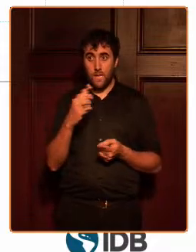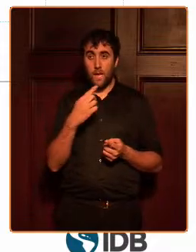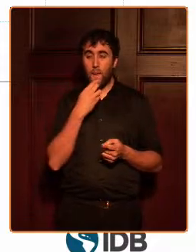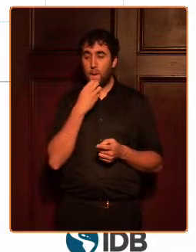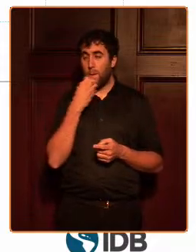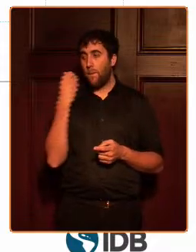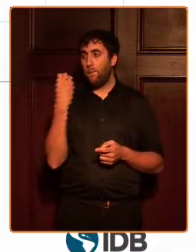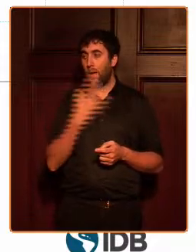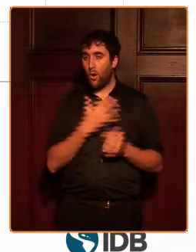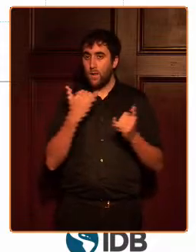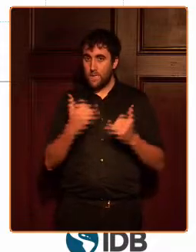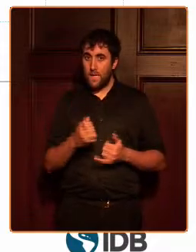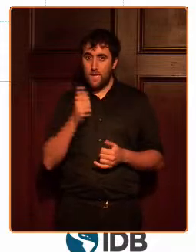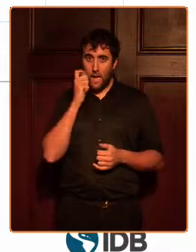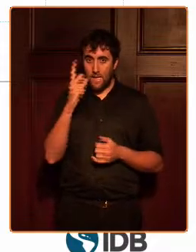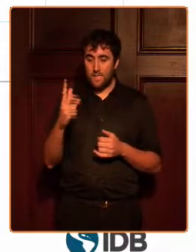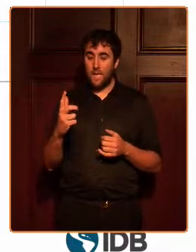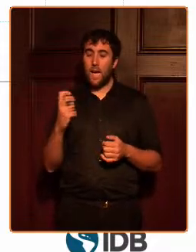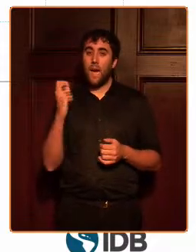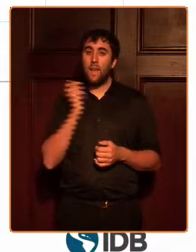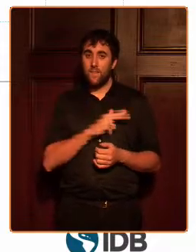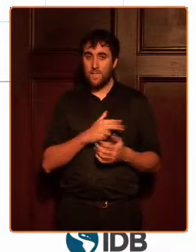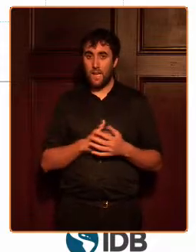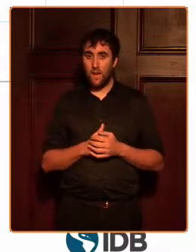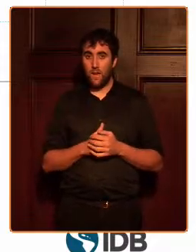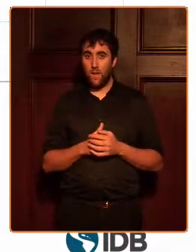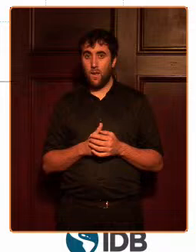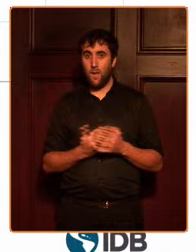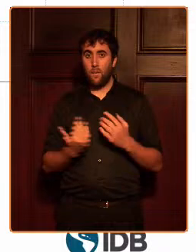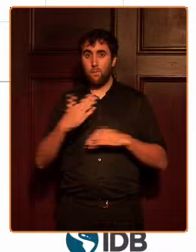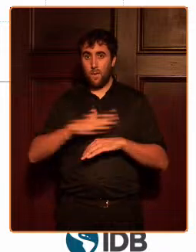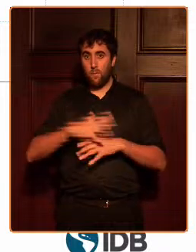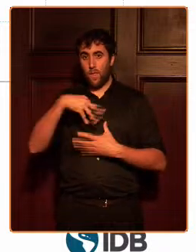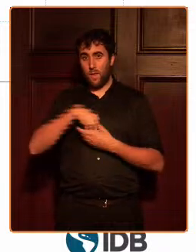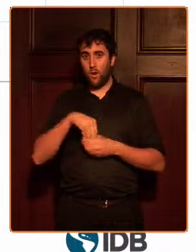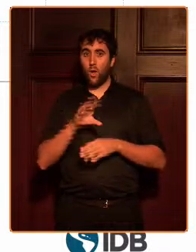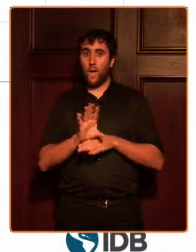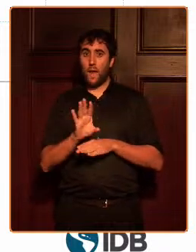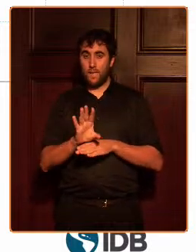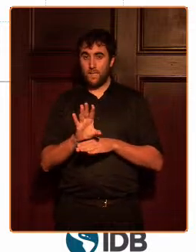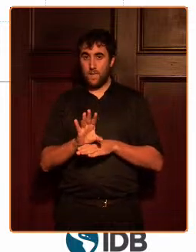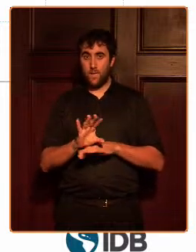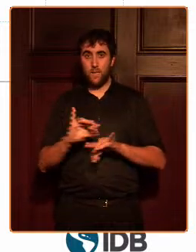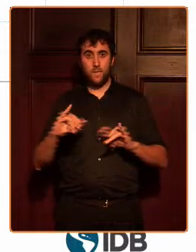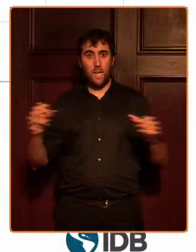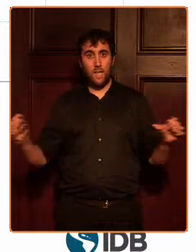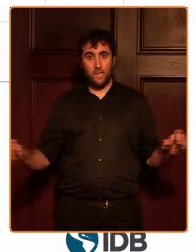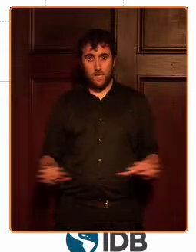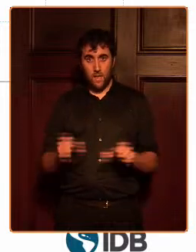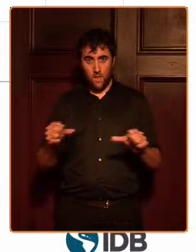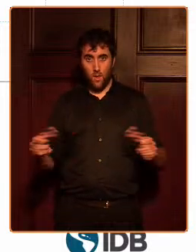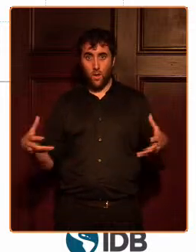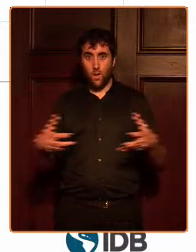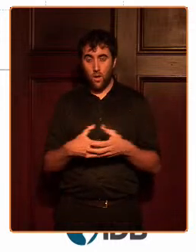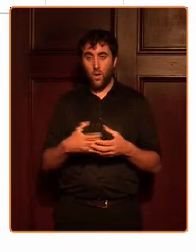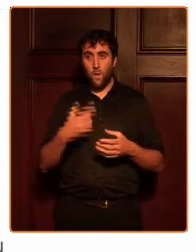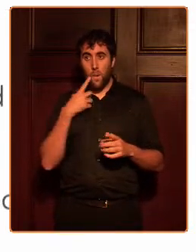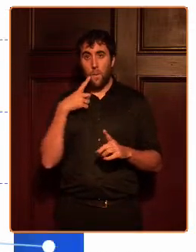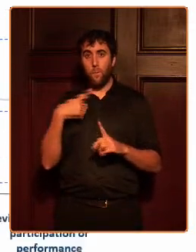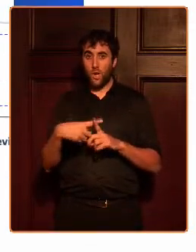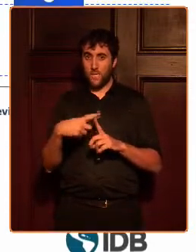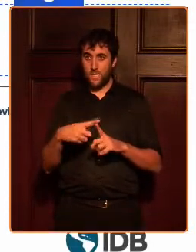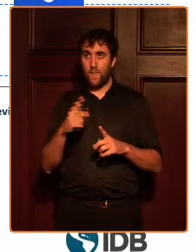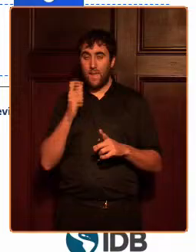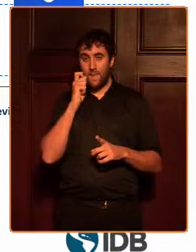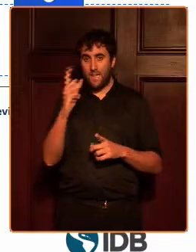de que usen inteligencia artificial en el aula. Es decir, si entrenamos, activamos el potencial de la